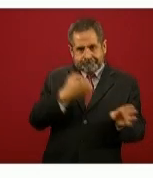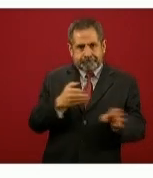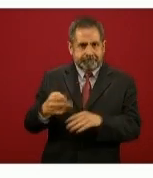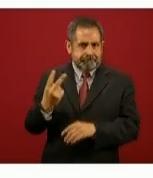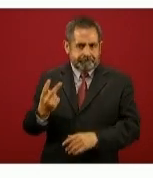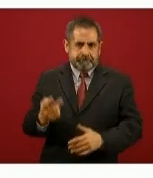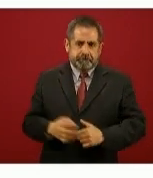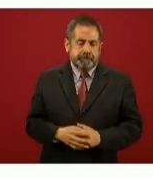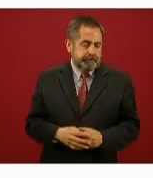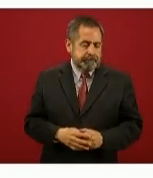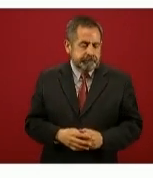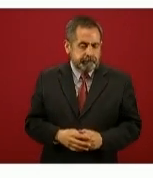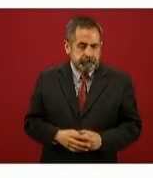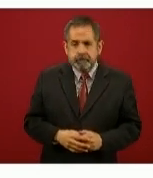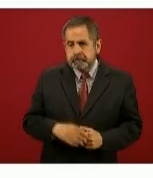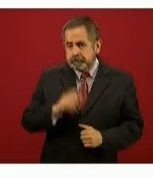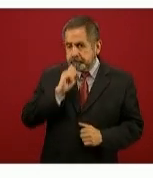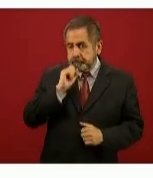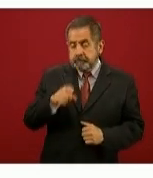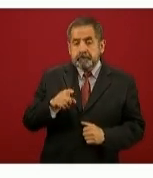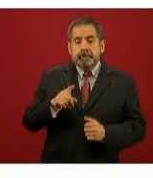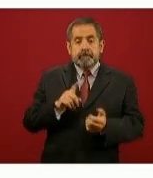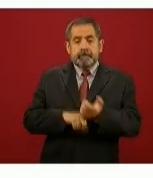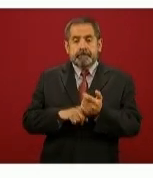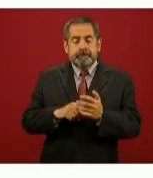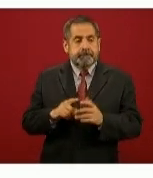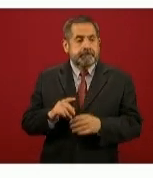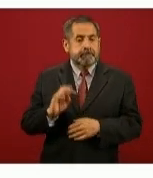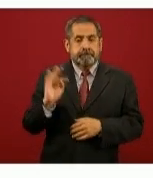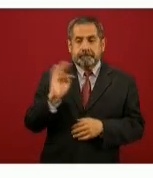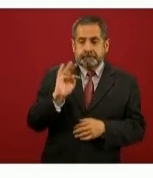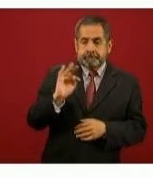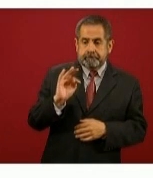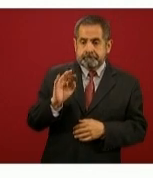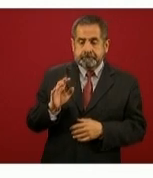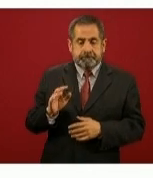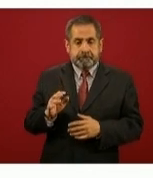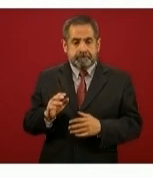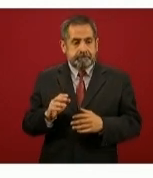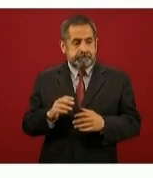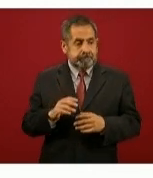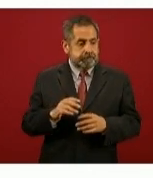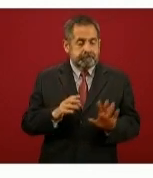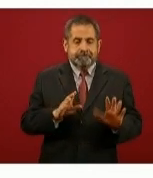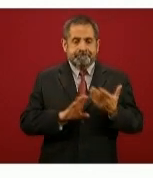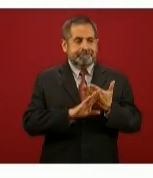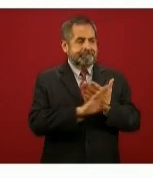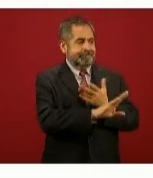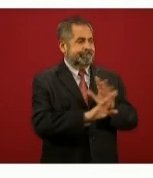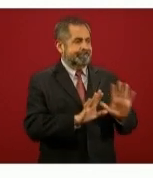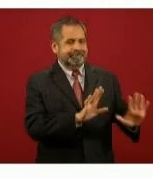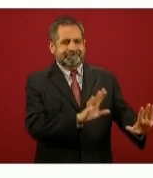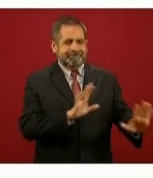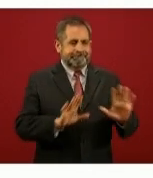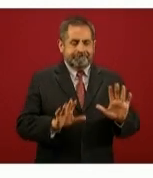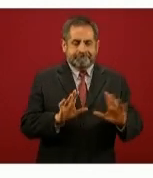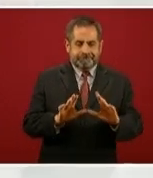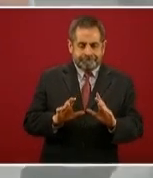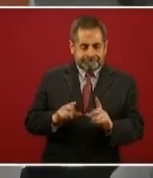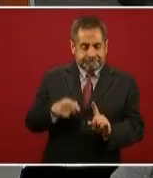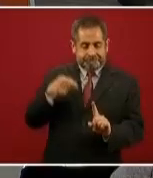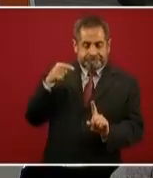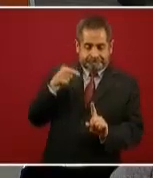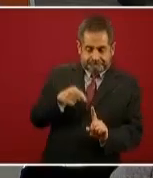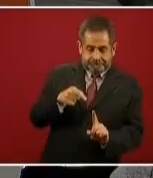define también donde se empieza a agotar la utilidad de las medidas de contención centradas en los